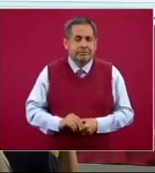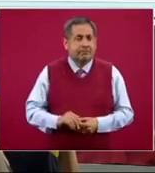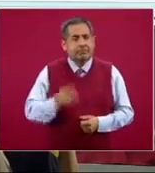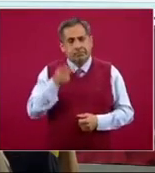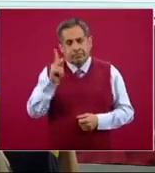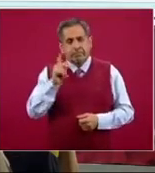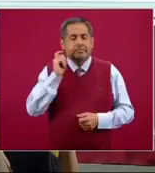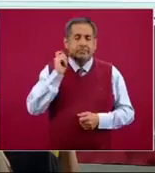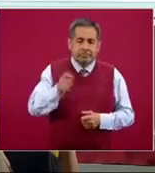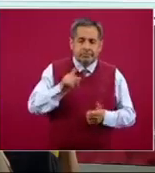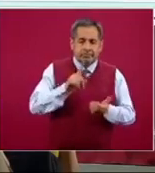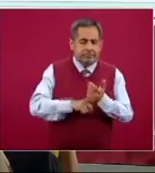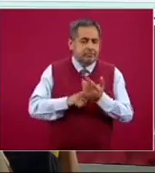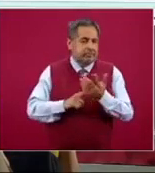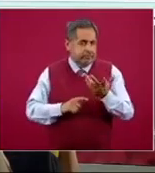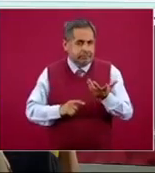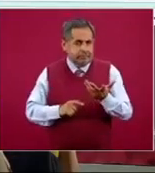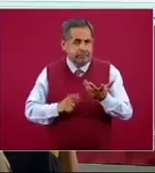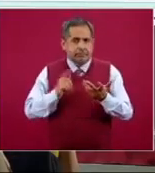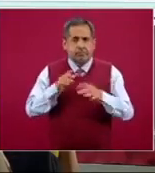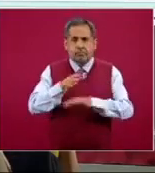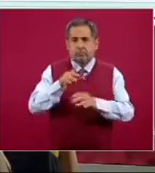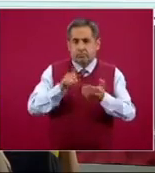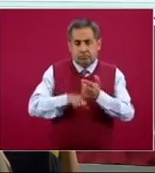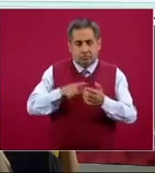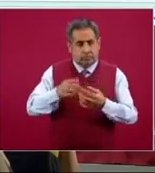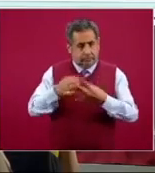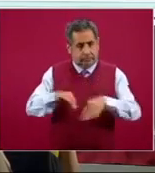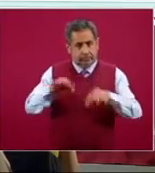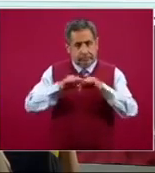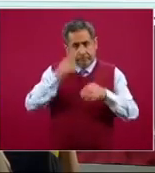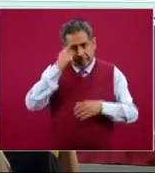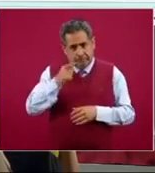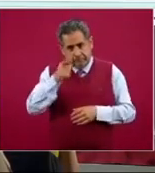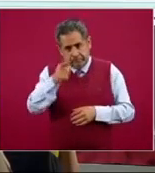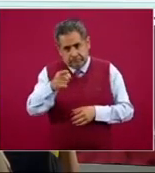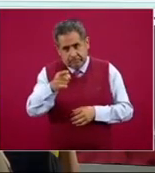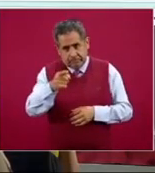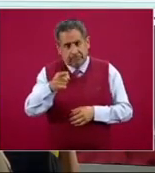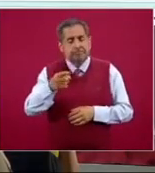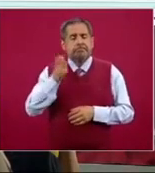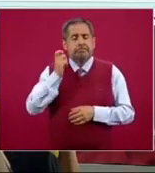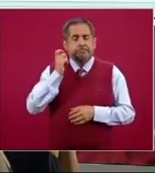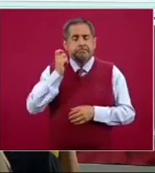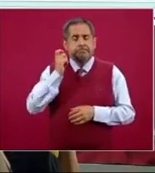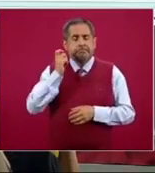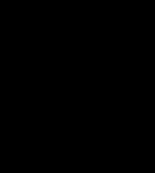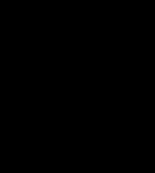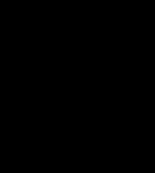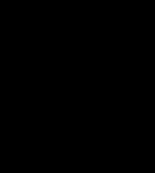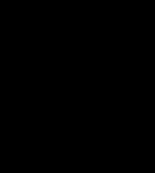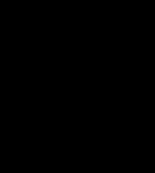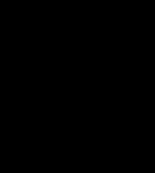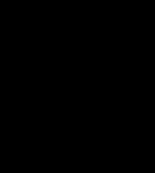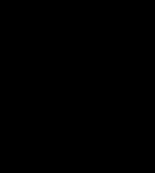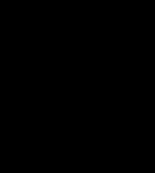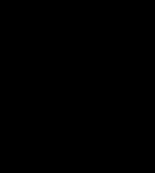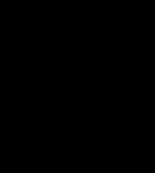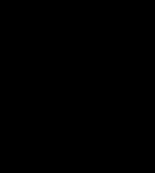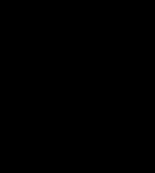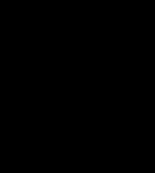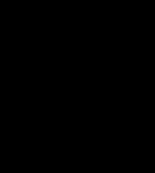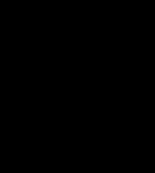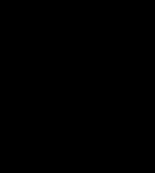Pero el significado respecto a lo que es relevante para usted se está quedando oculto detrás. Por